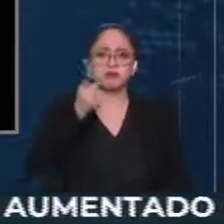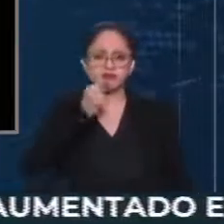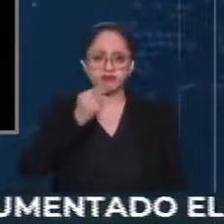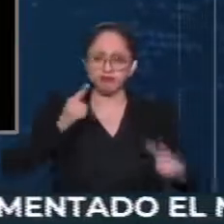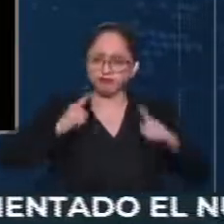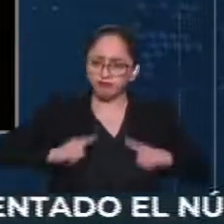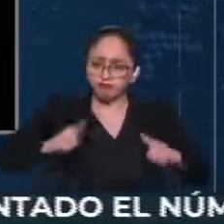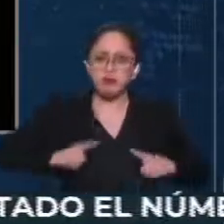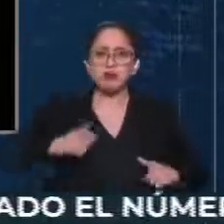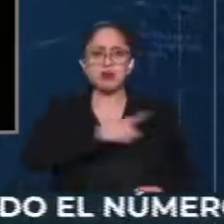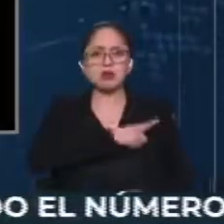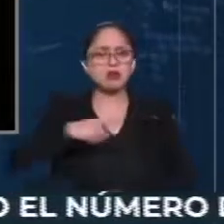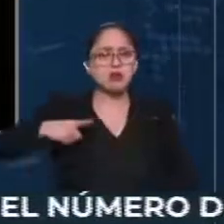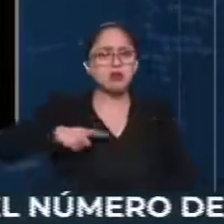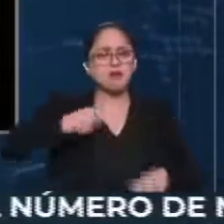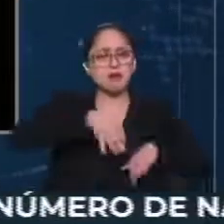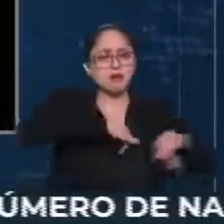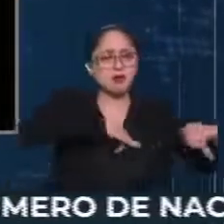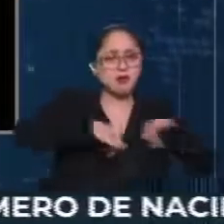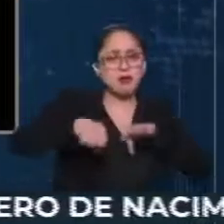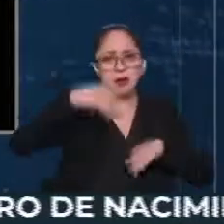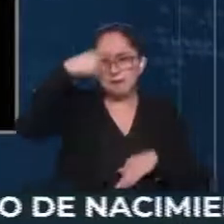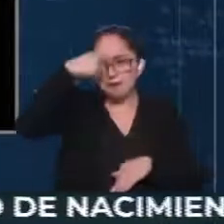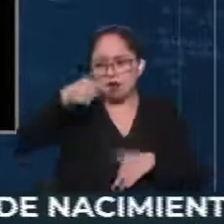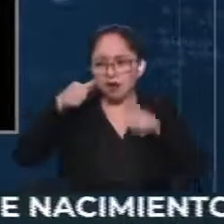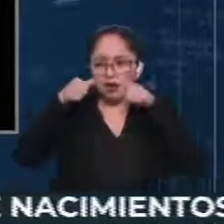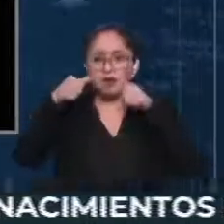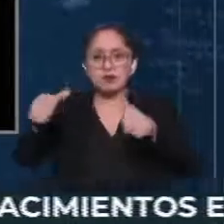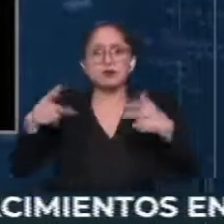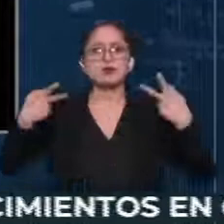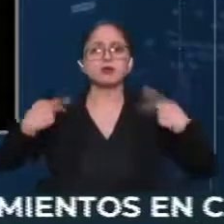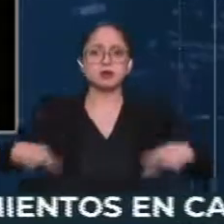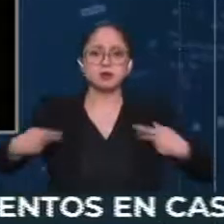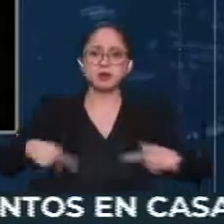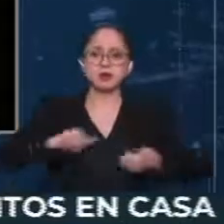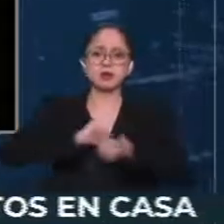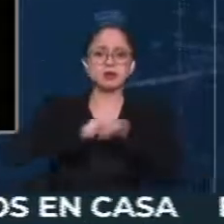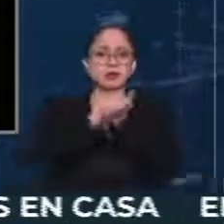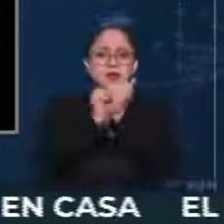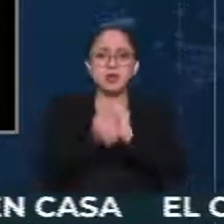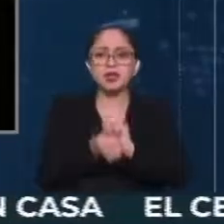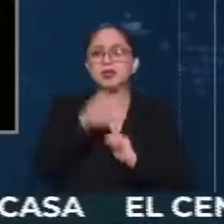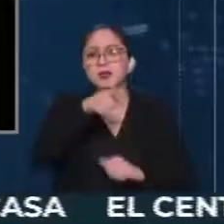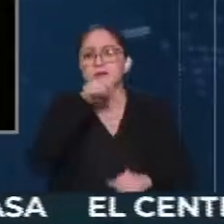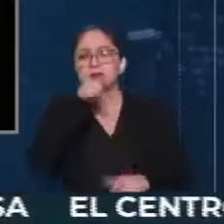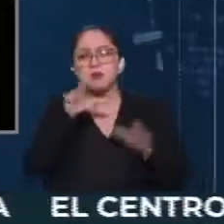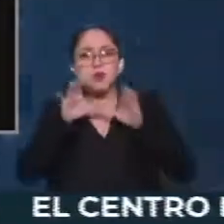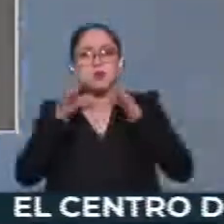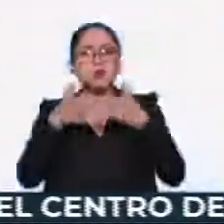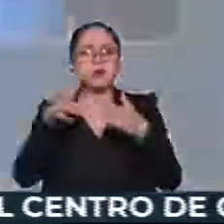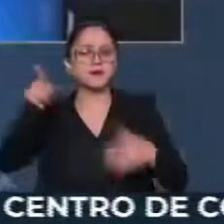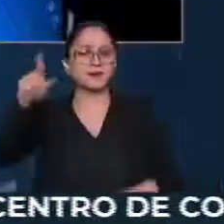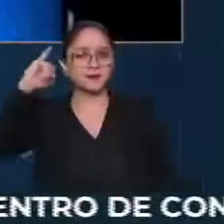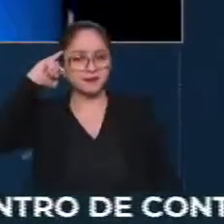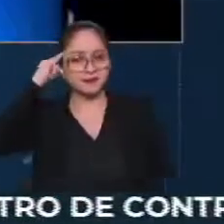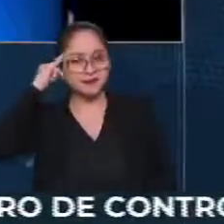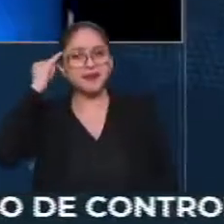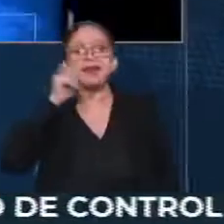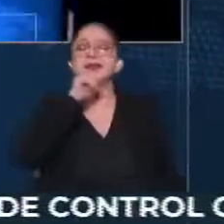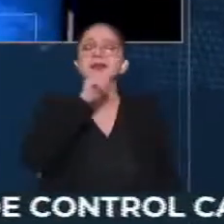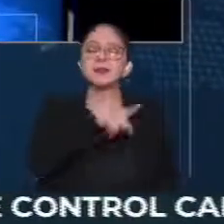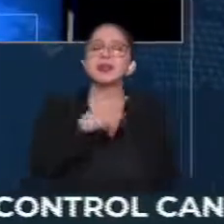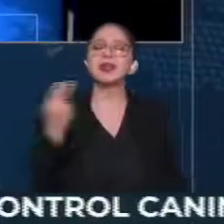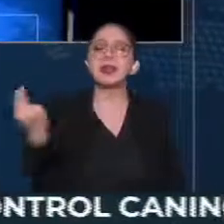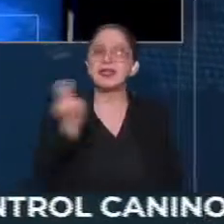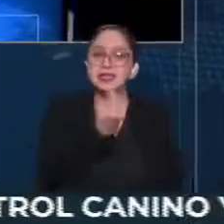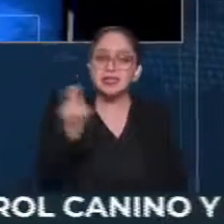lo que tiene que servir, que es hacer justicia a las minorías, a los pobres, a los indígenas, a las mujeres. Y por otro lado, también vemos